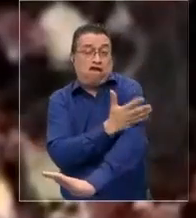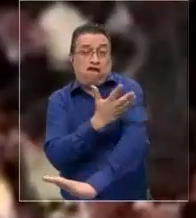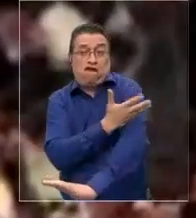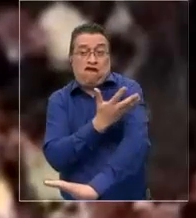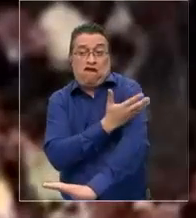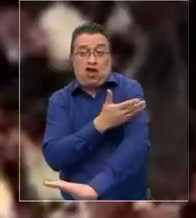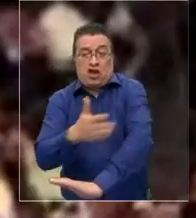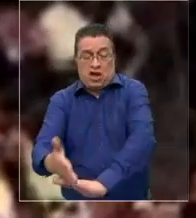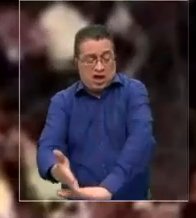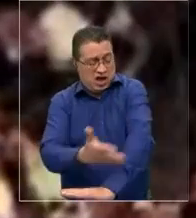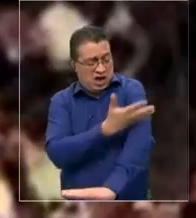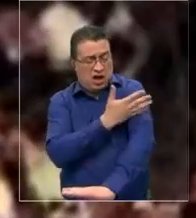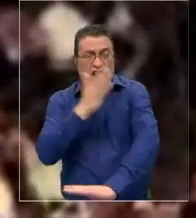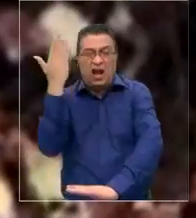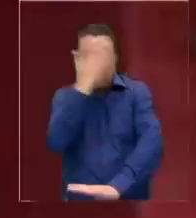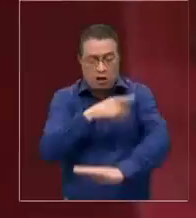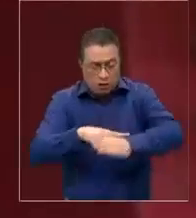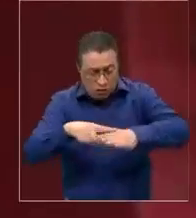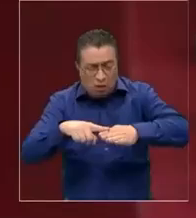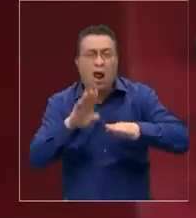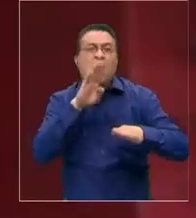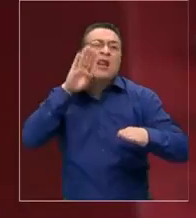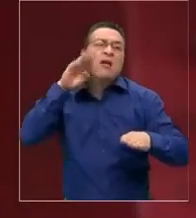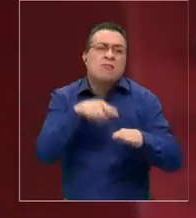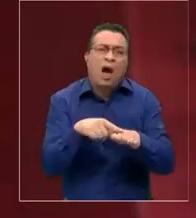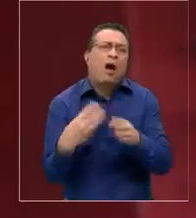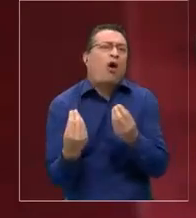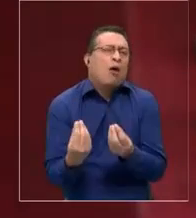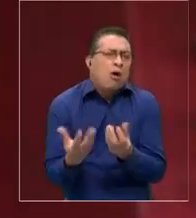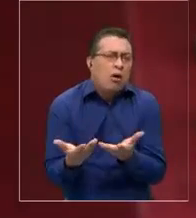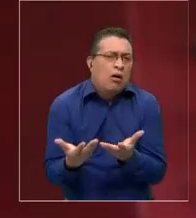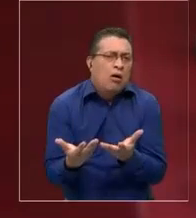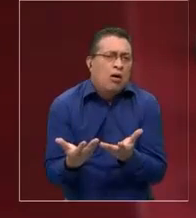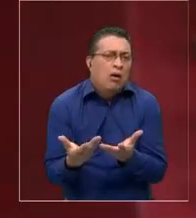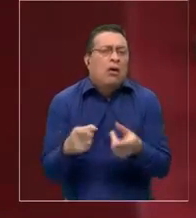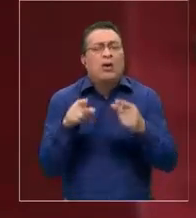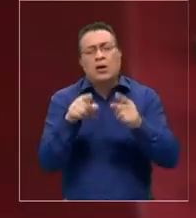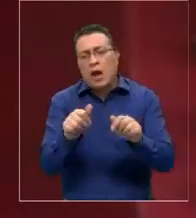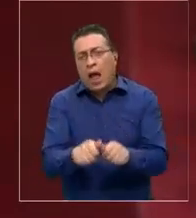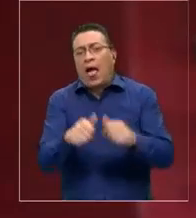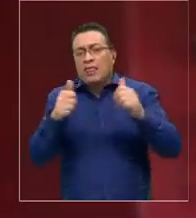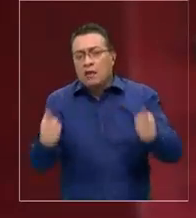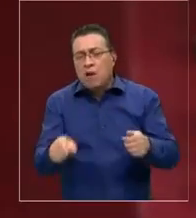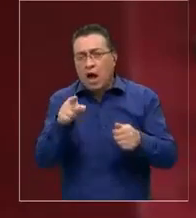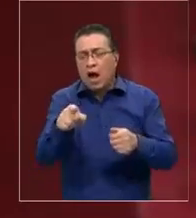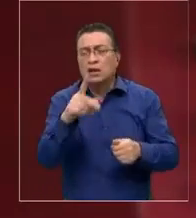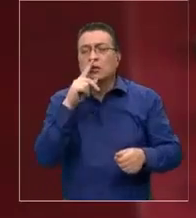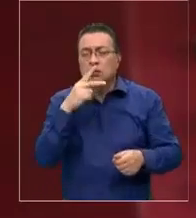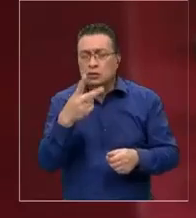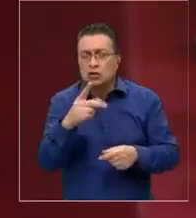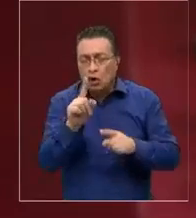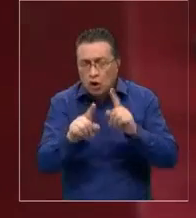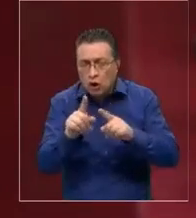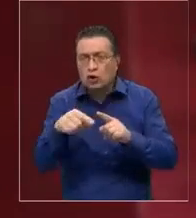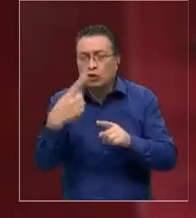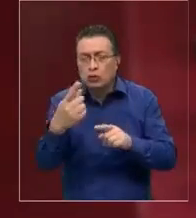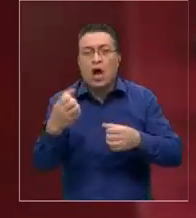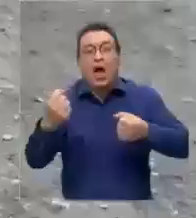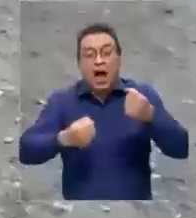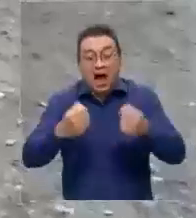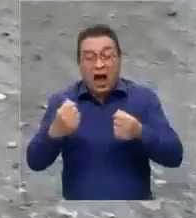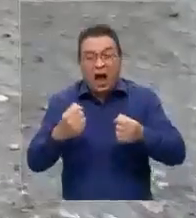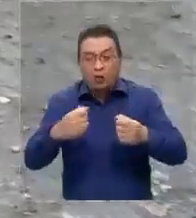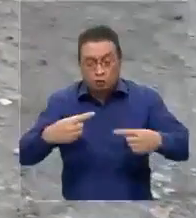largas de color oscuro, estaban limpias. Y lo otro que me llamó la atención fueron unas huellas de